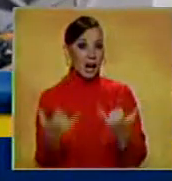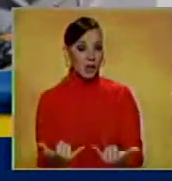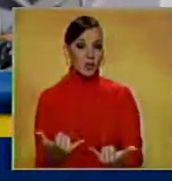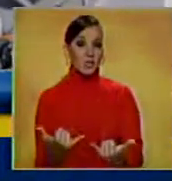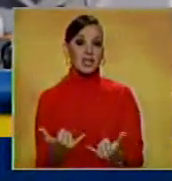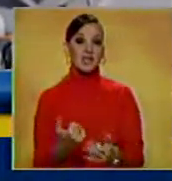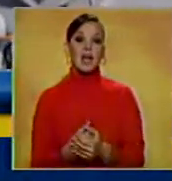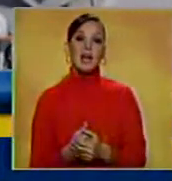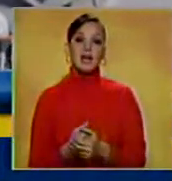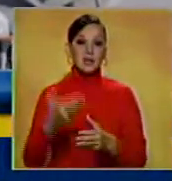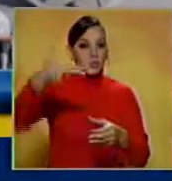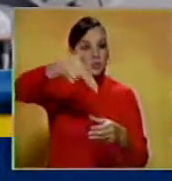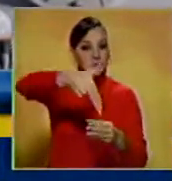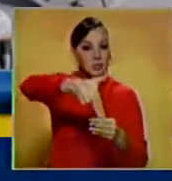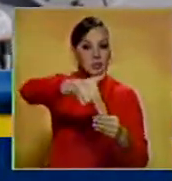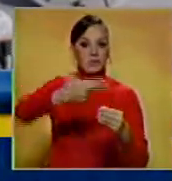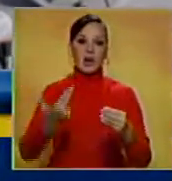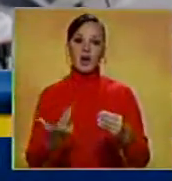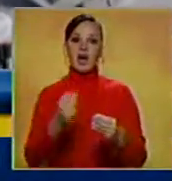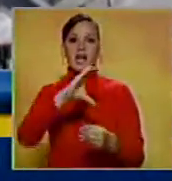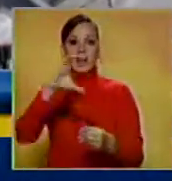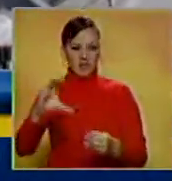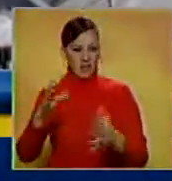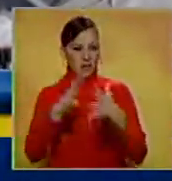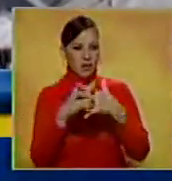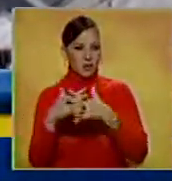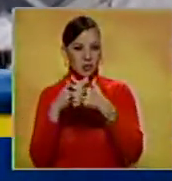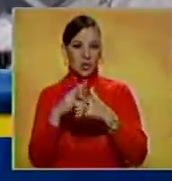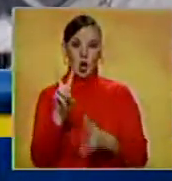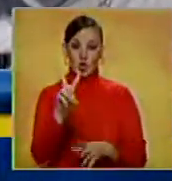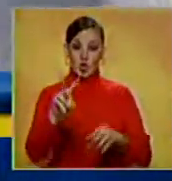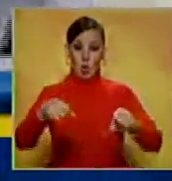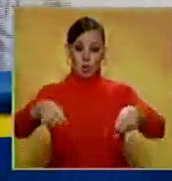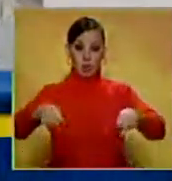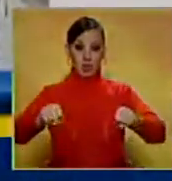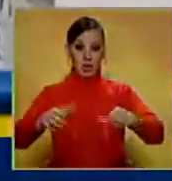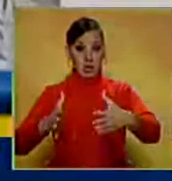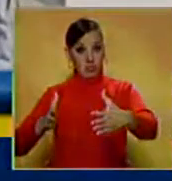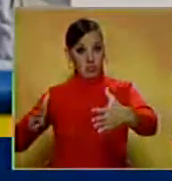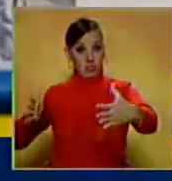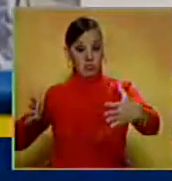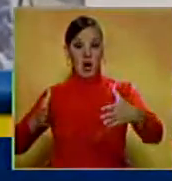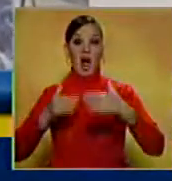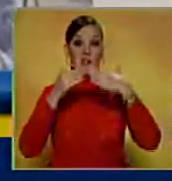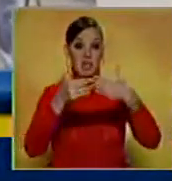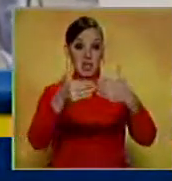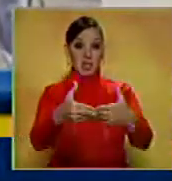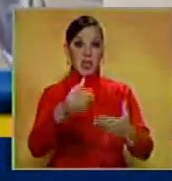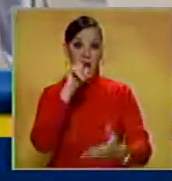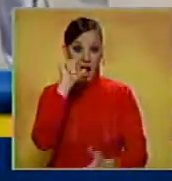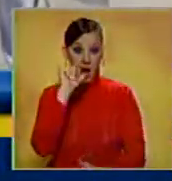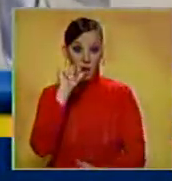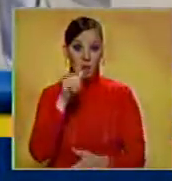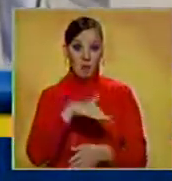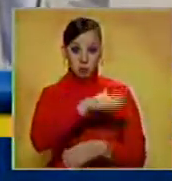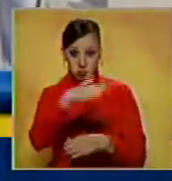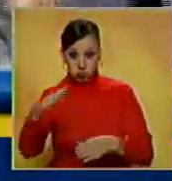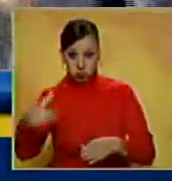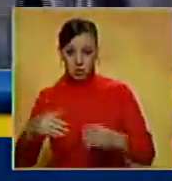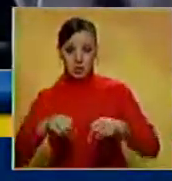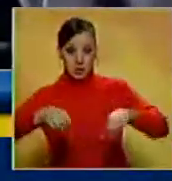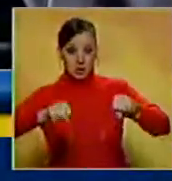una gasolinera en California con dos grandes motos de agua, lo que hace ver que la pareja y los gemelos de